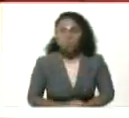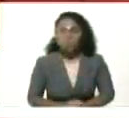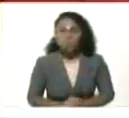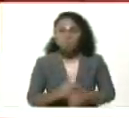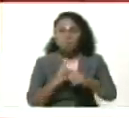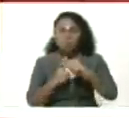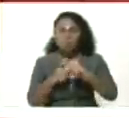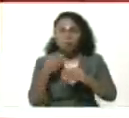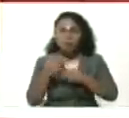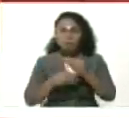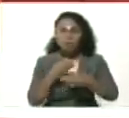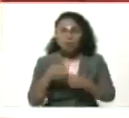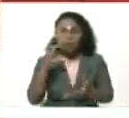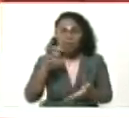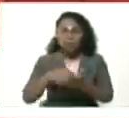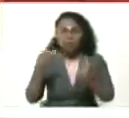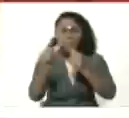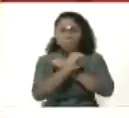sí.